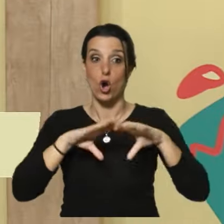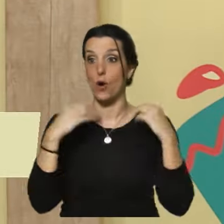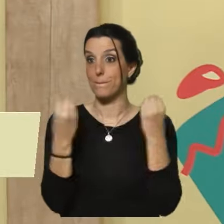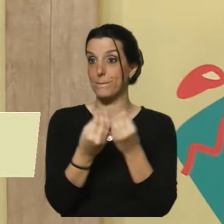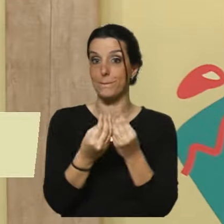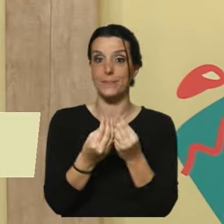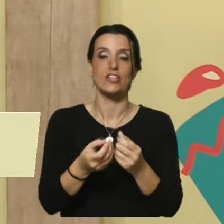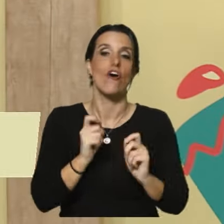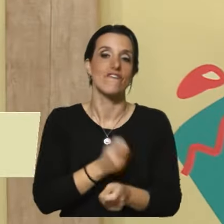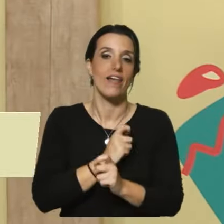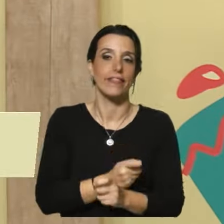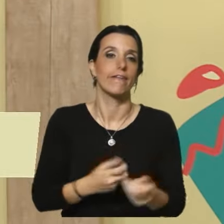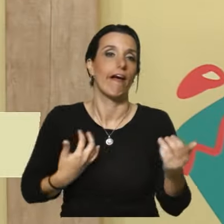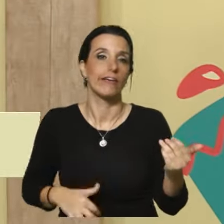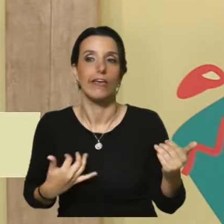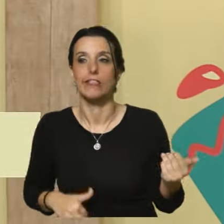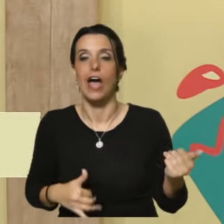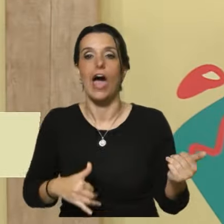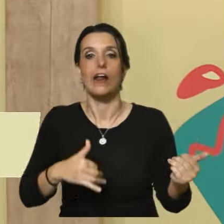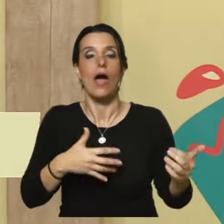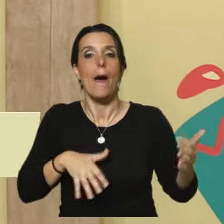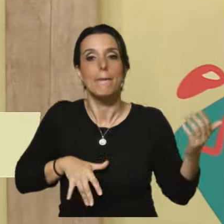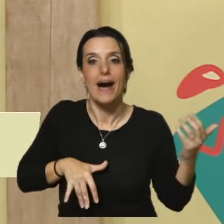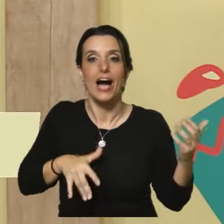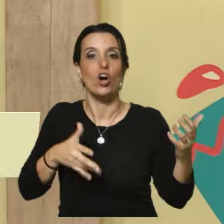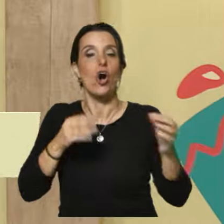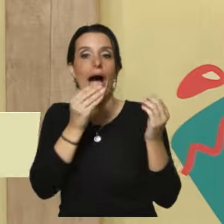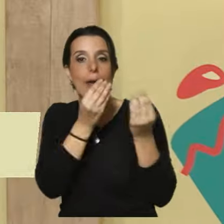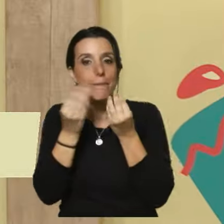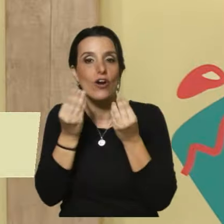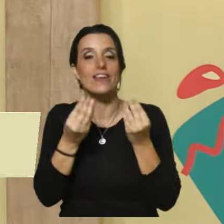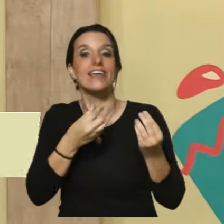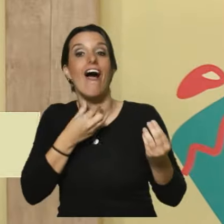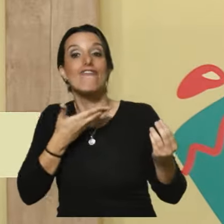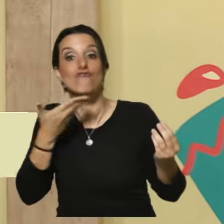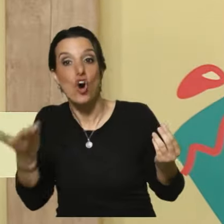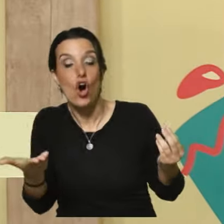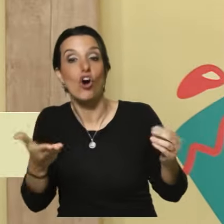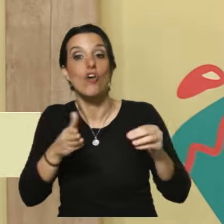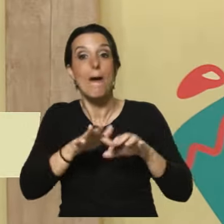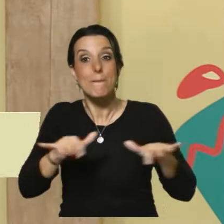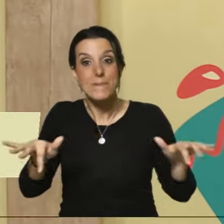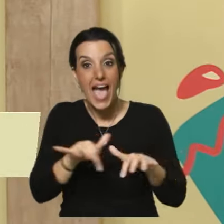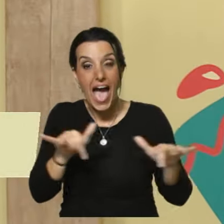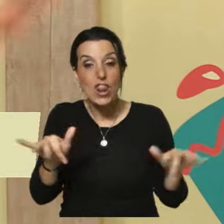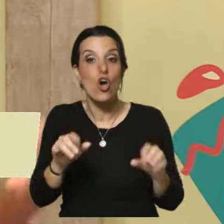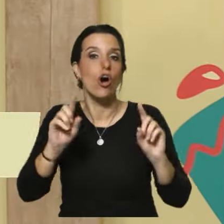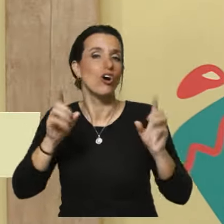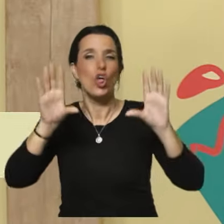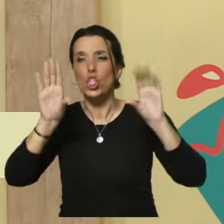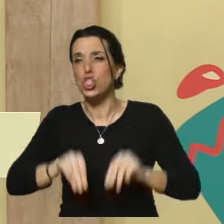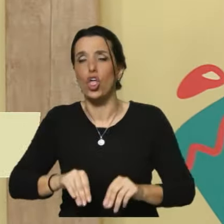es batería guitarra bajo armónica voz piano saxofón Así que es